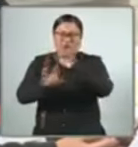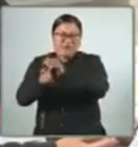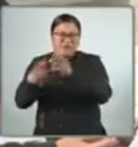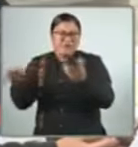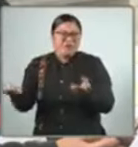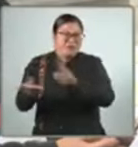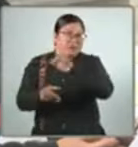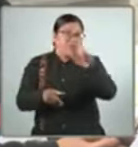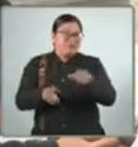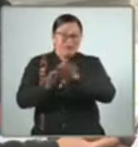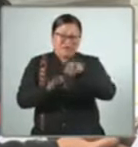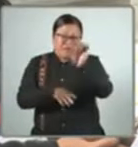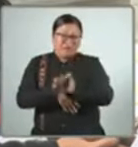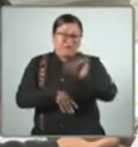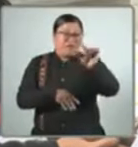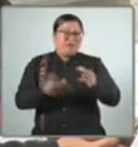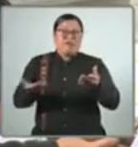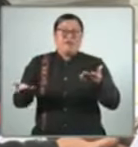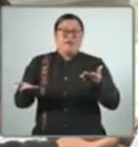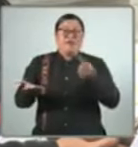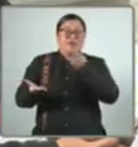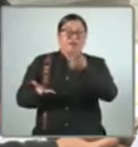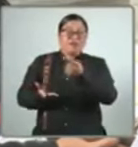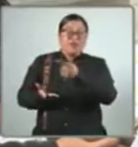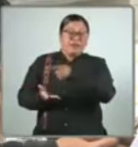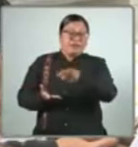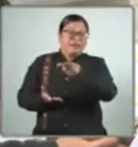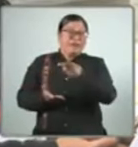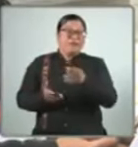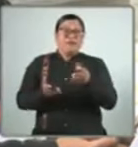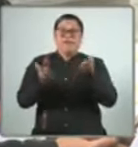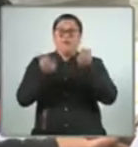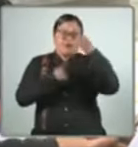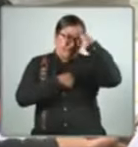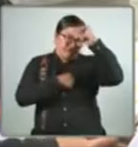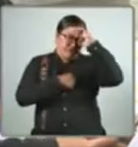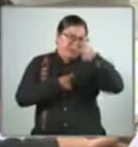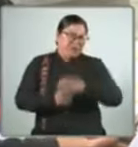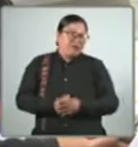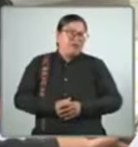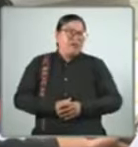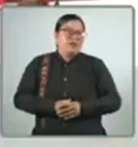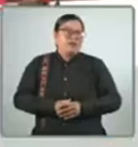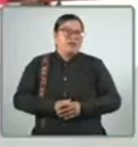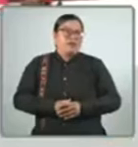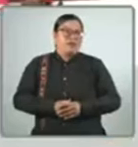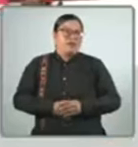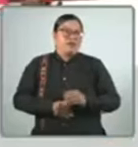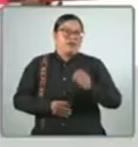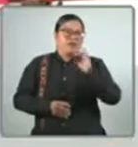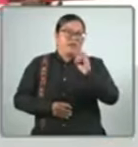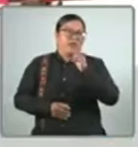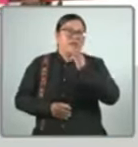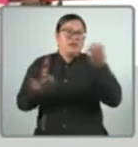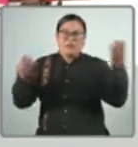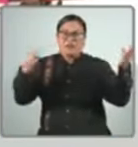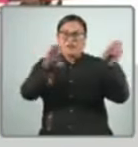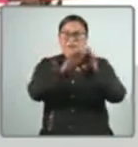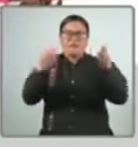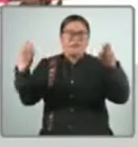a nivel profesional, luego lo primero que les dicen es que no tienes experiencia. O le cierran las